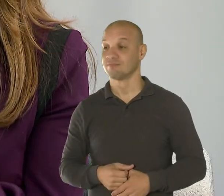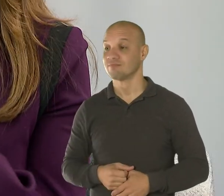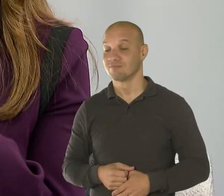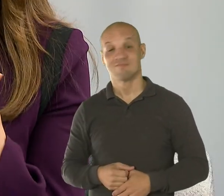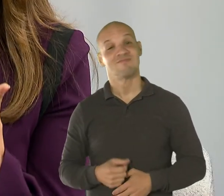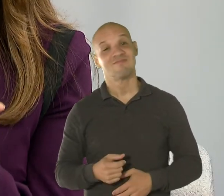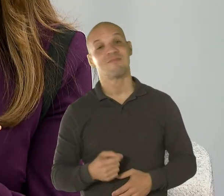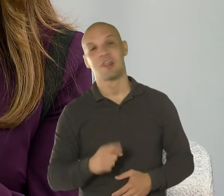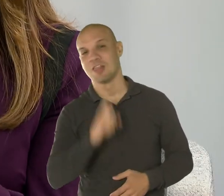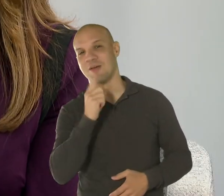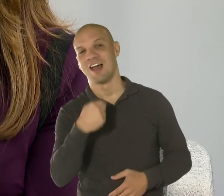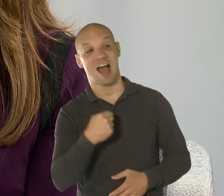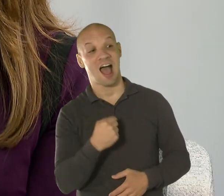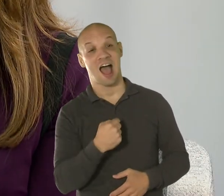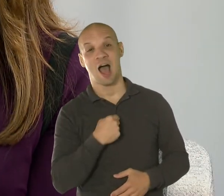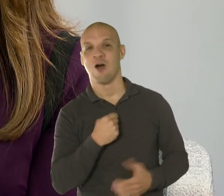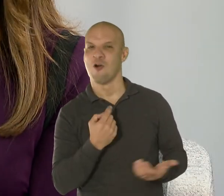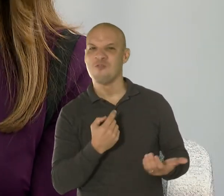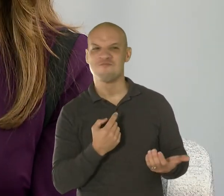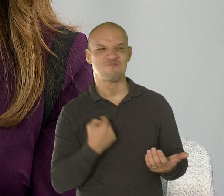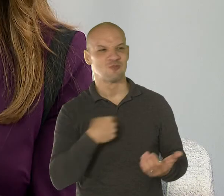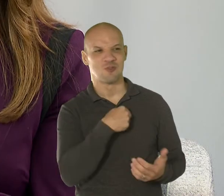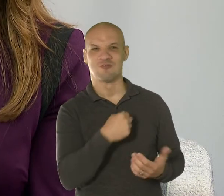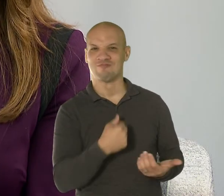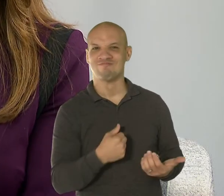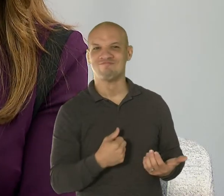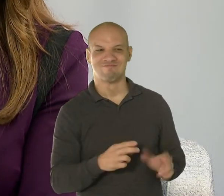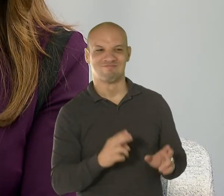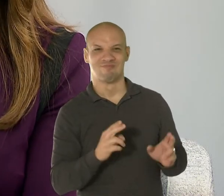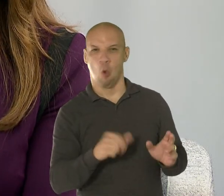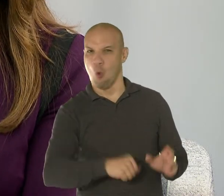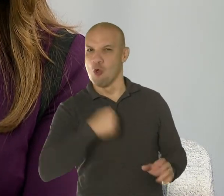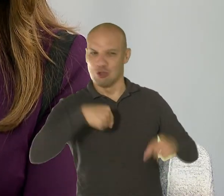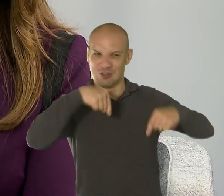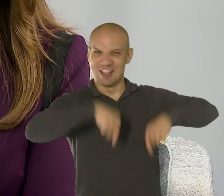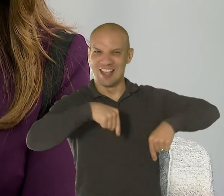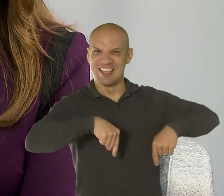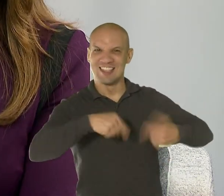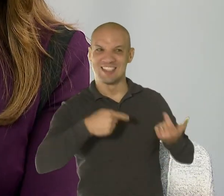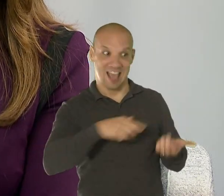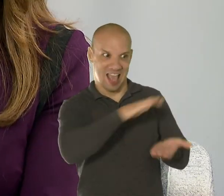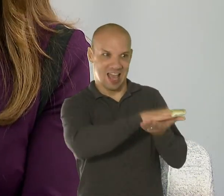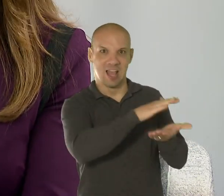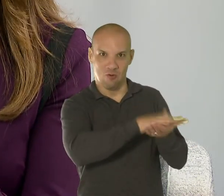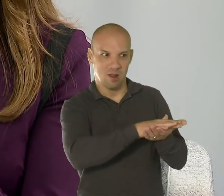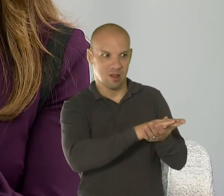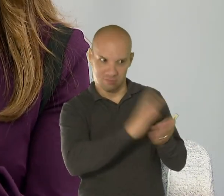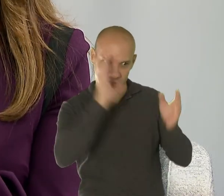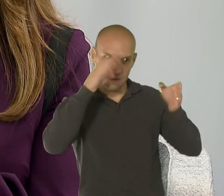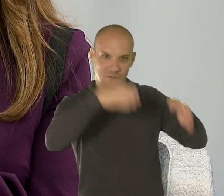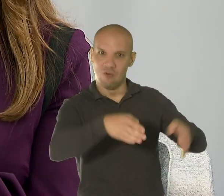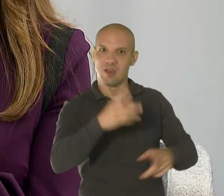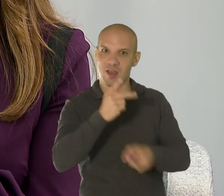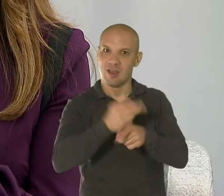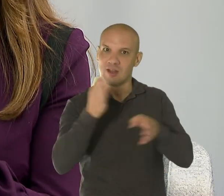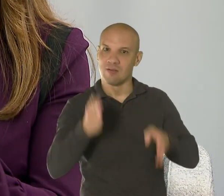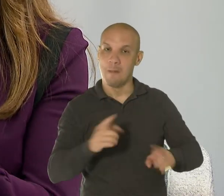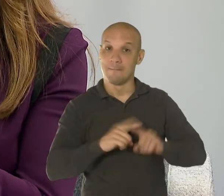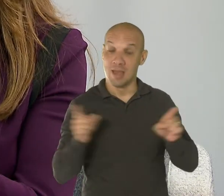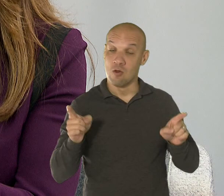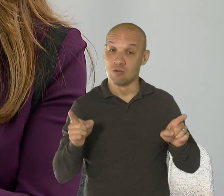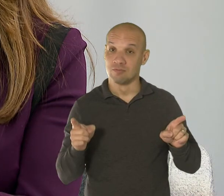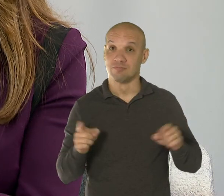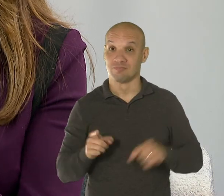que aquí desde la academia además también se hagan esos proyectos, pero allá a diferencia